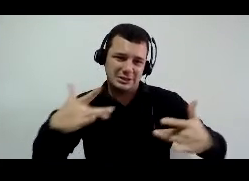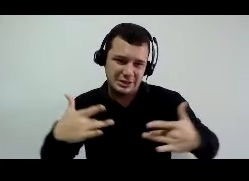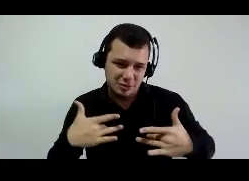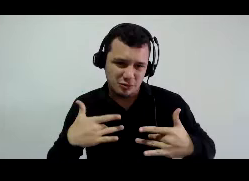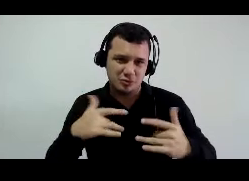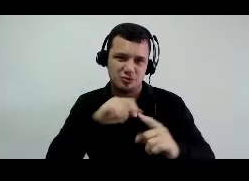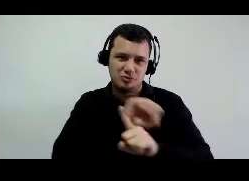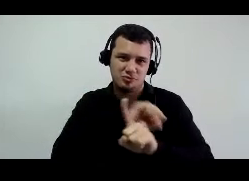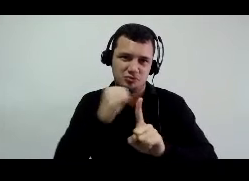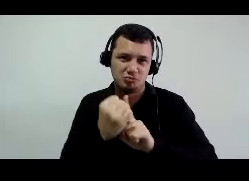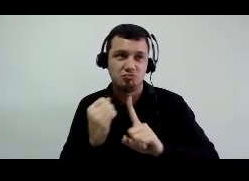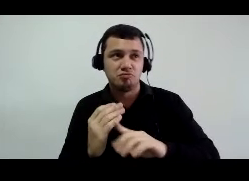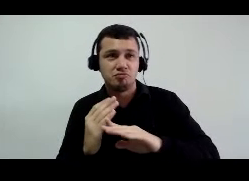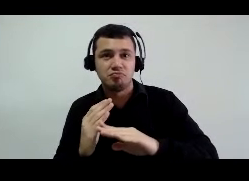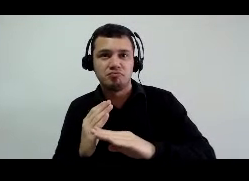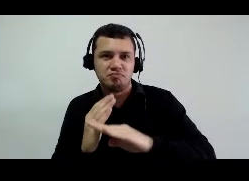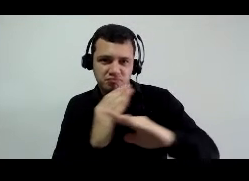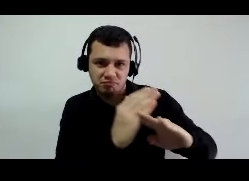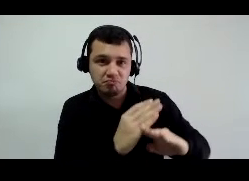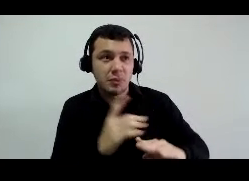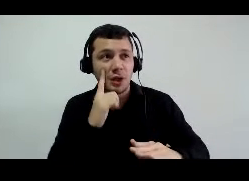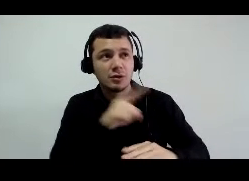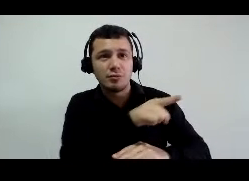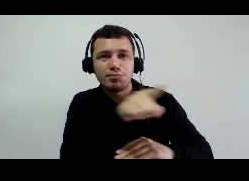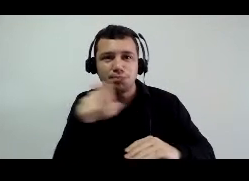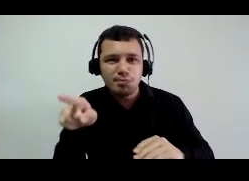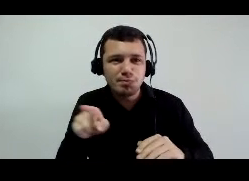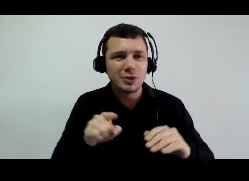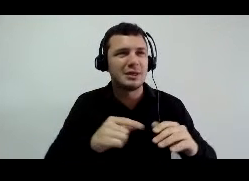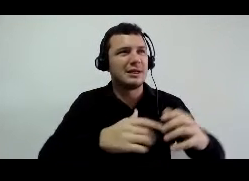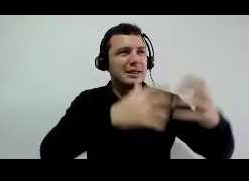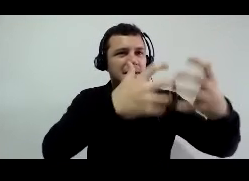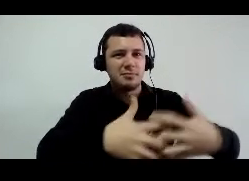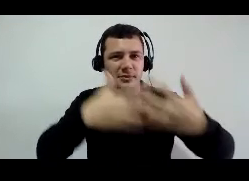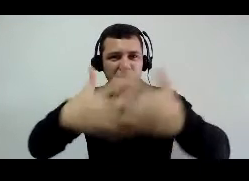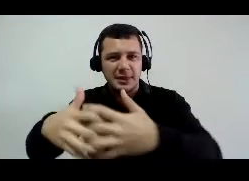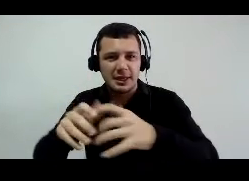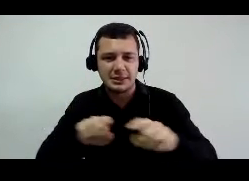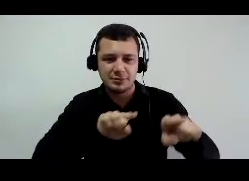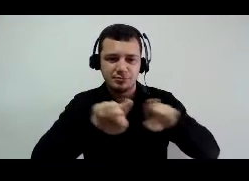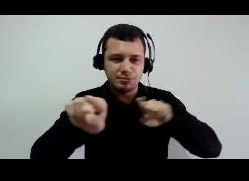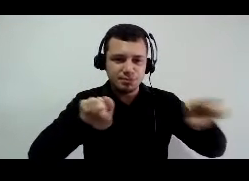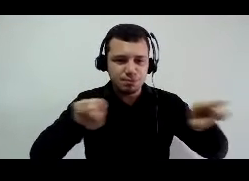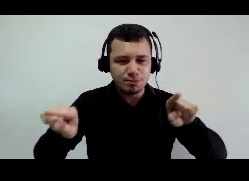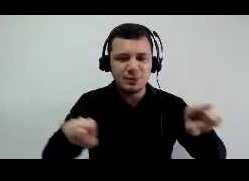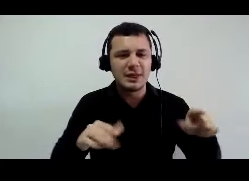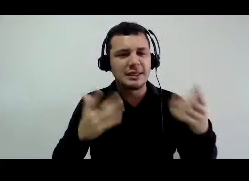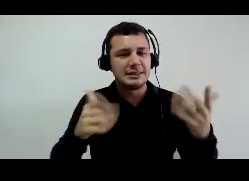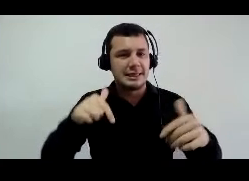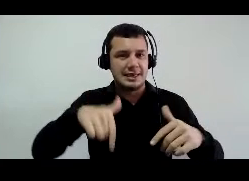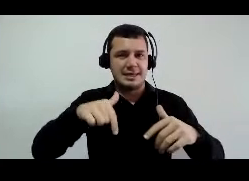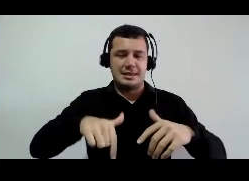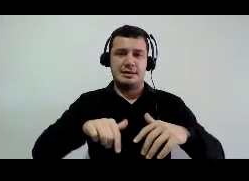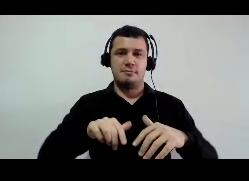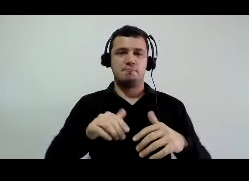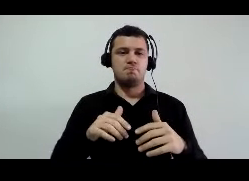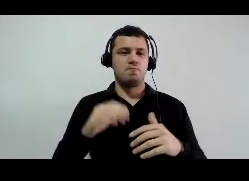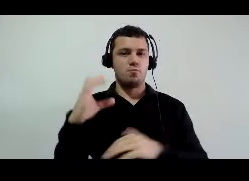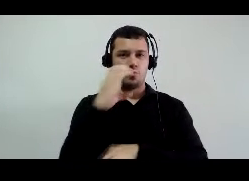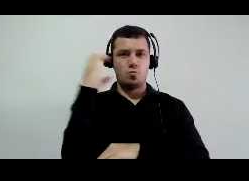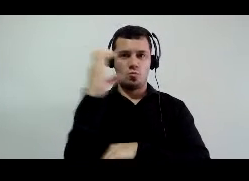entidades adaptadas y esas entidades de régimen de exención que tenemos en nuestro país para que